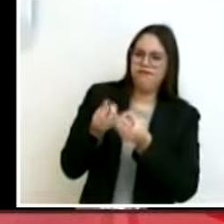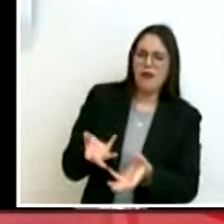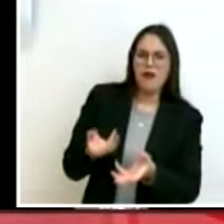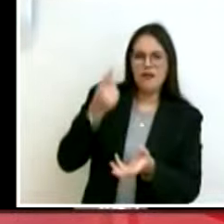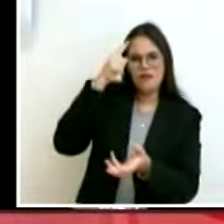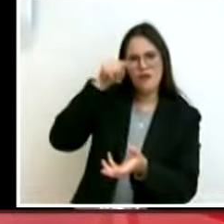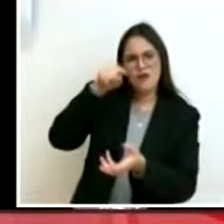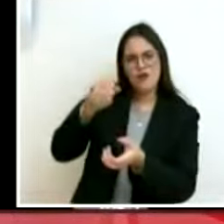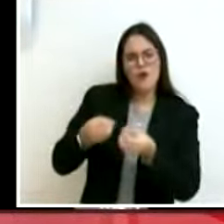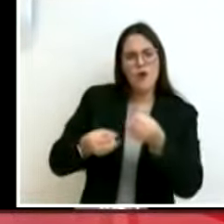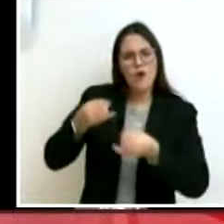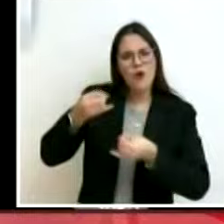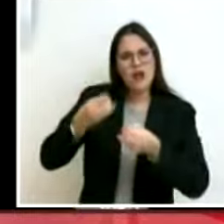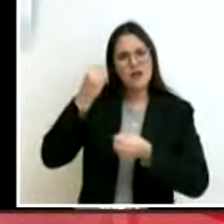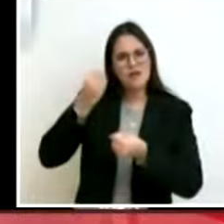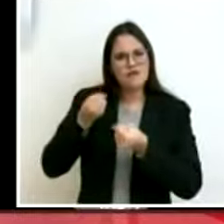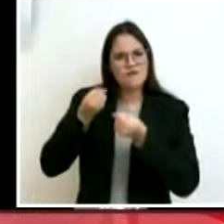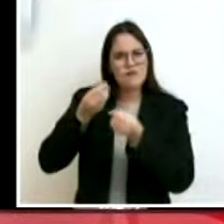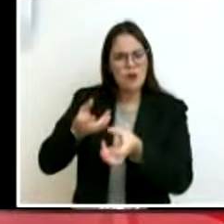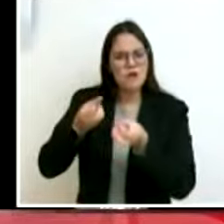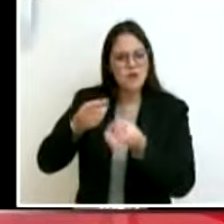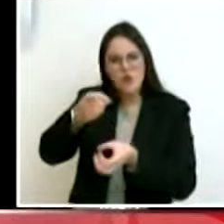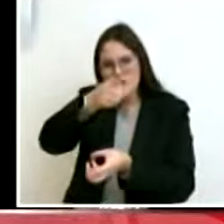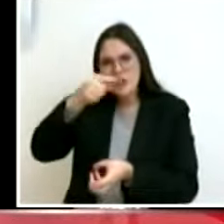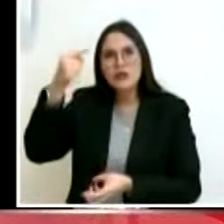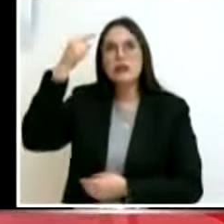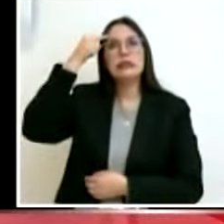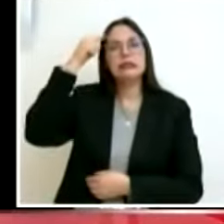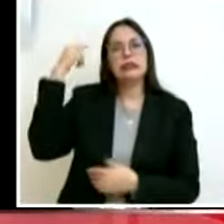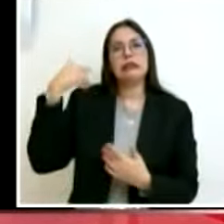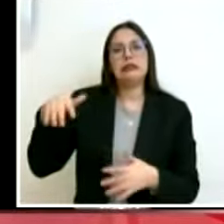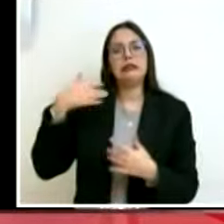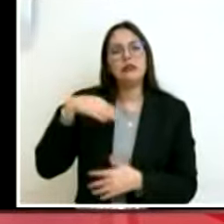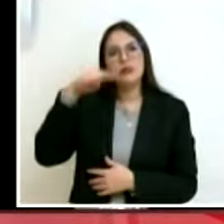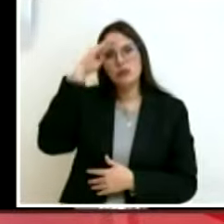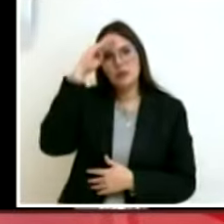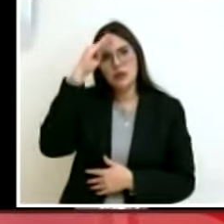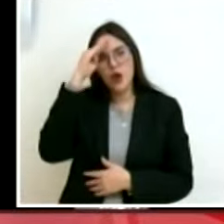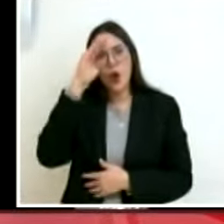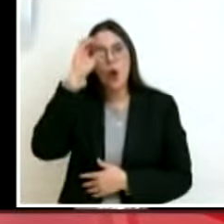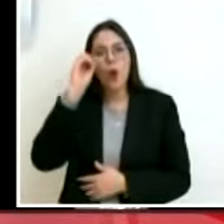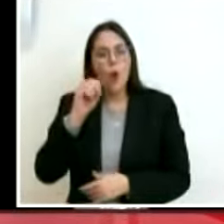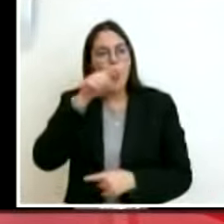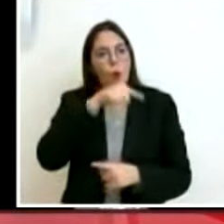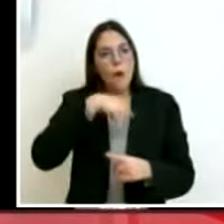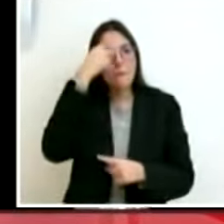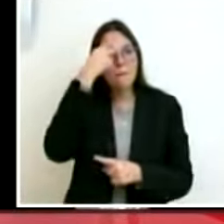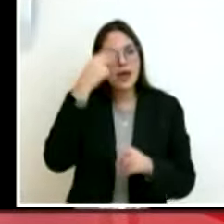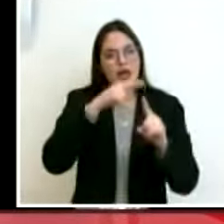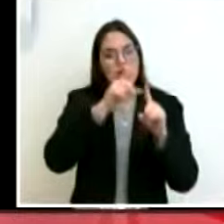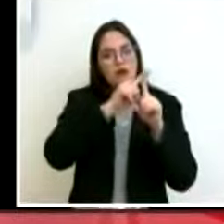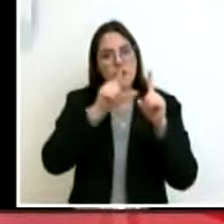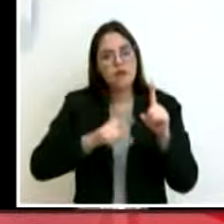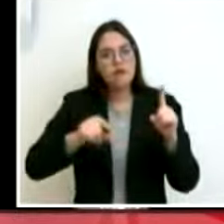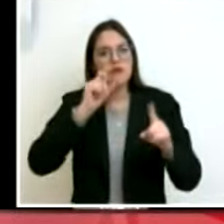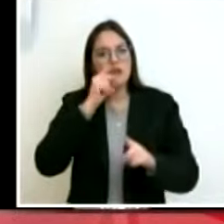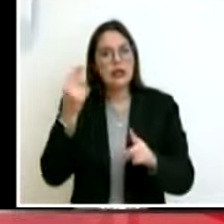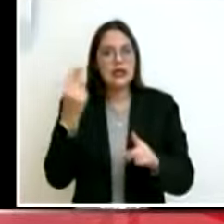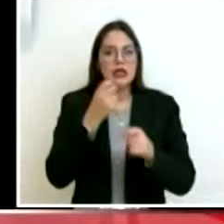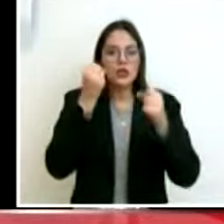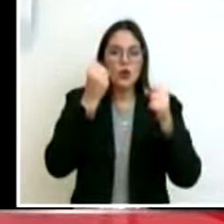a esos jueces? ¿O cuándo vieron? Tenemos problemas de seguridad en nuestro país. Sí, así